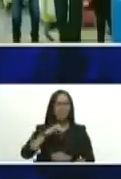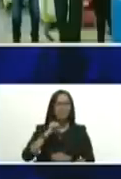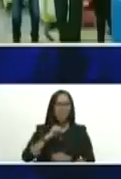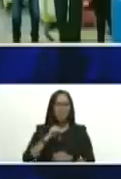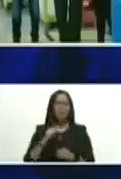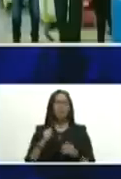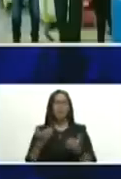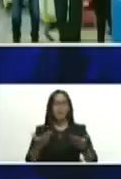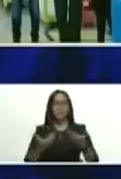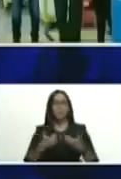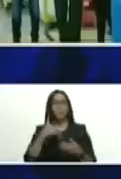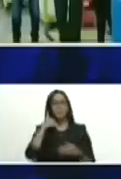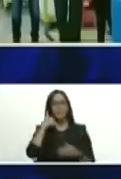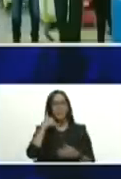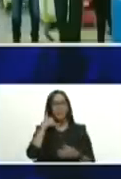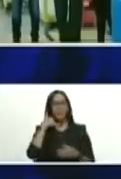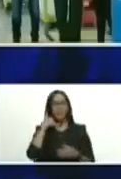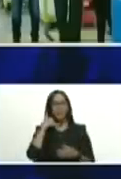en mi teléfono,